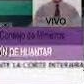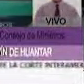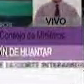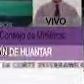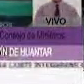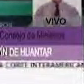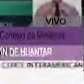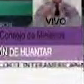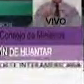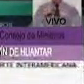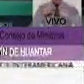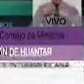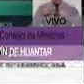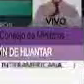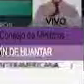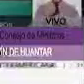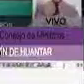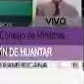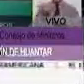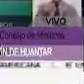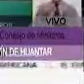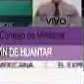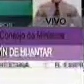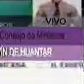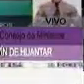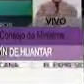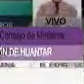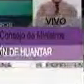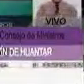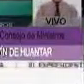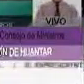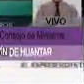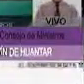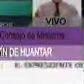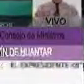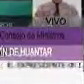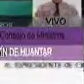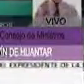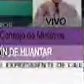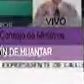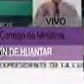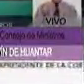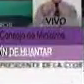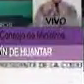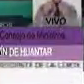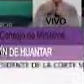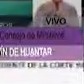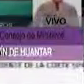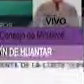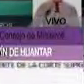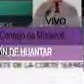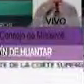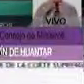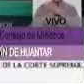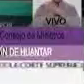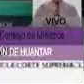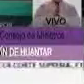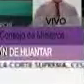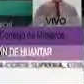de coordinar con los poderes del Estado, y en este caso con el Poder Judicial, para velar por una pronta y